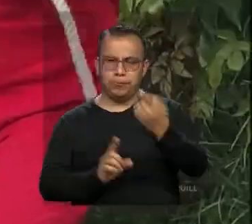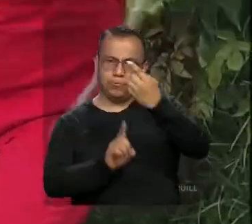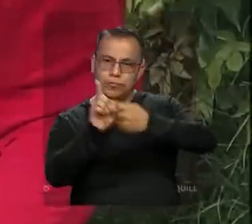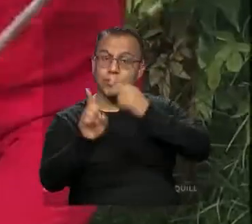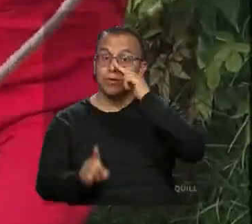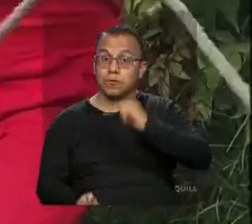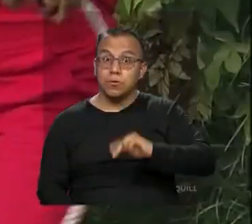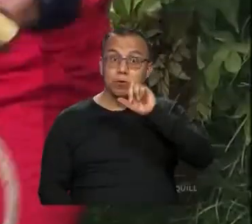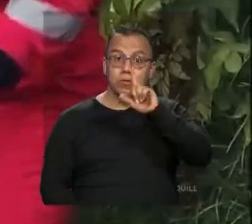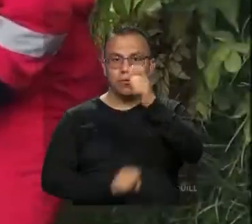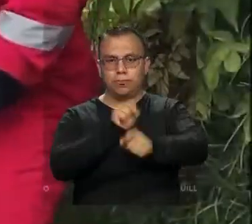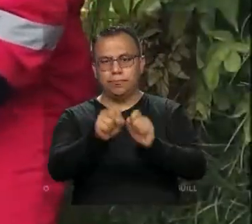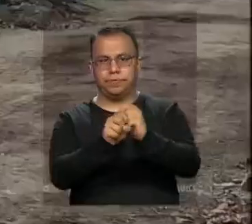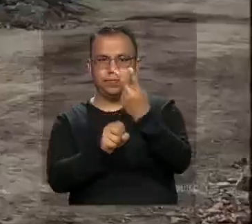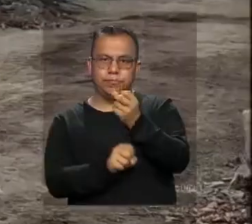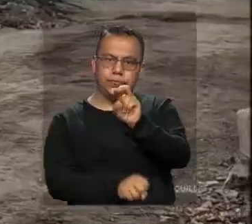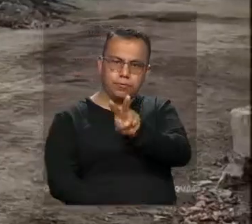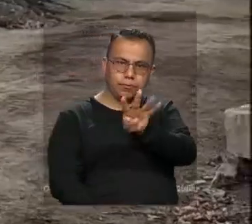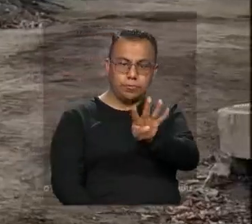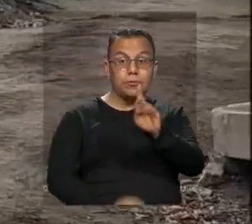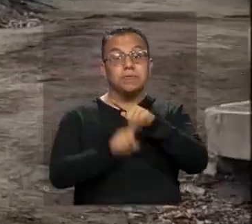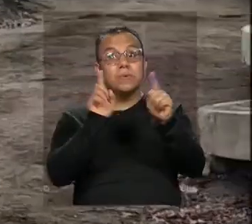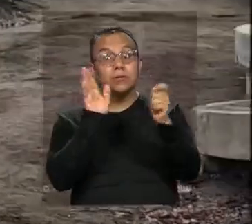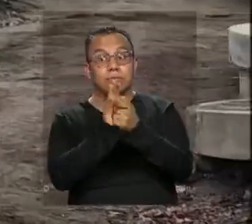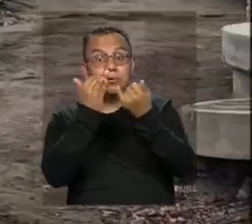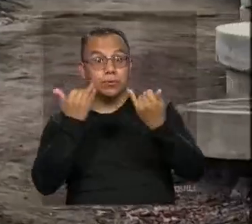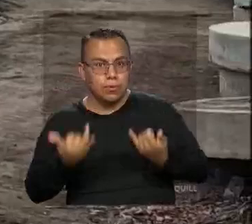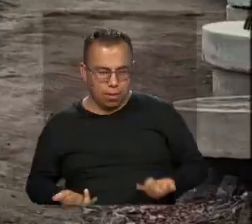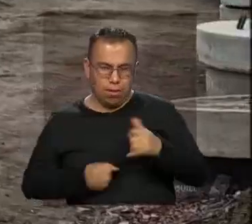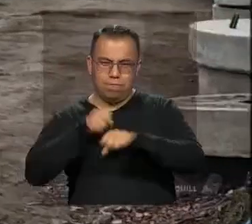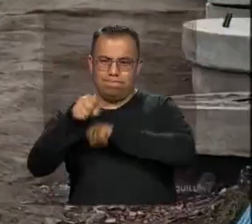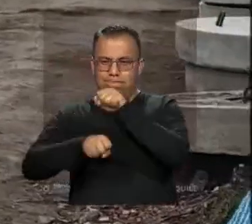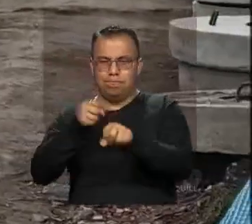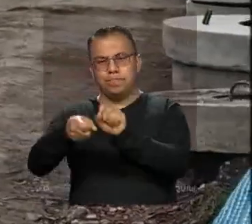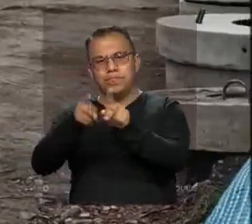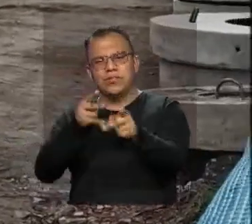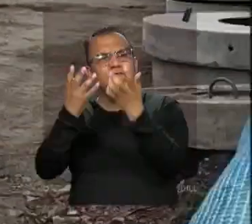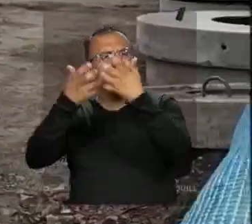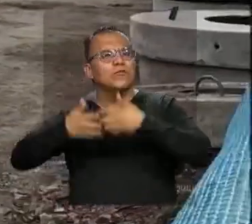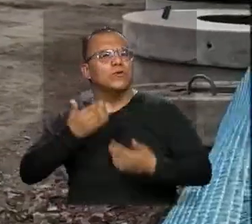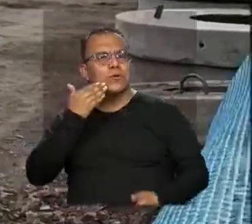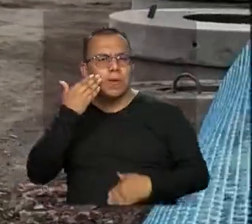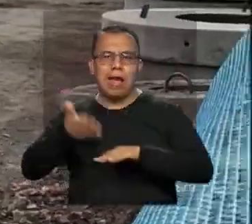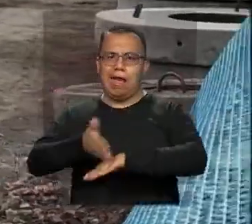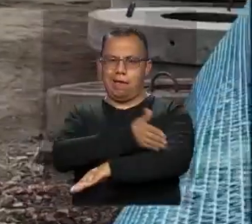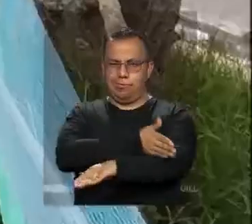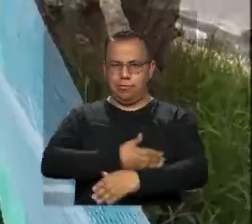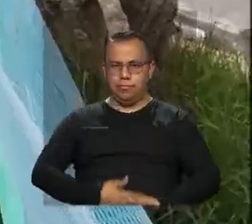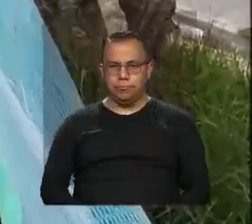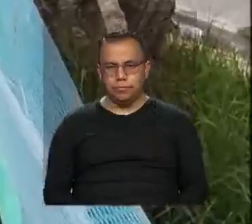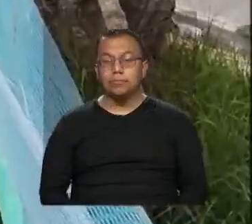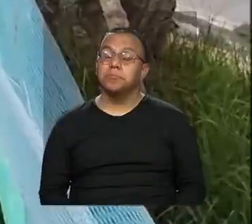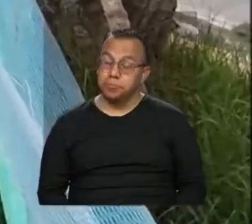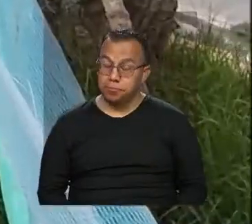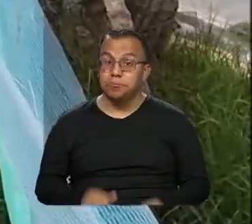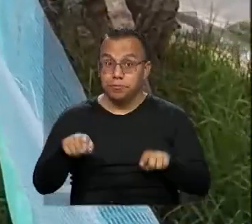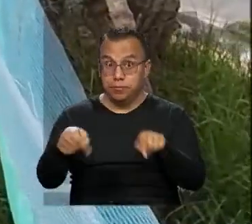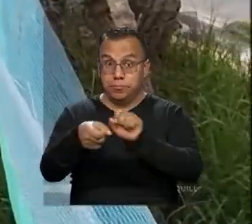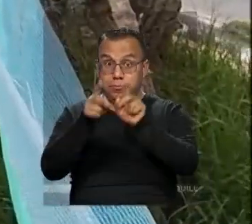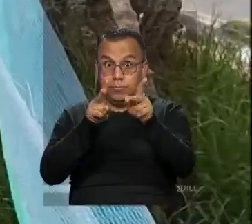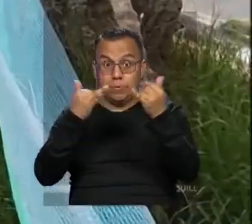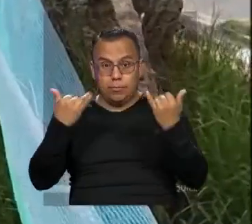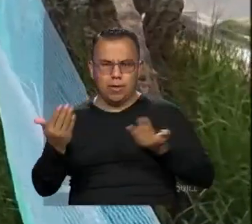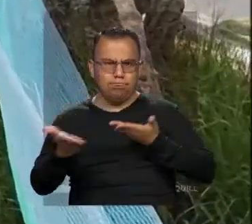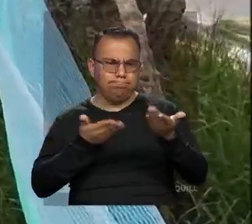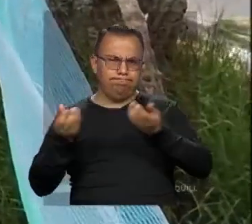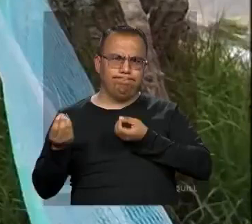junio y julio del 2024. Sin embargo, el ciclopuente entraría en funcionamiento antes. La idea es que esos puentes ya queden en servicio